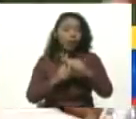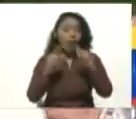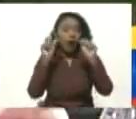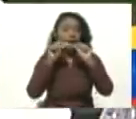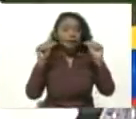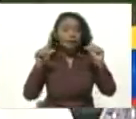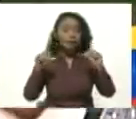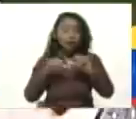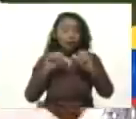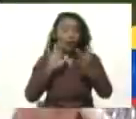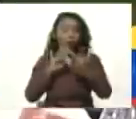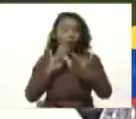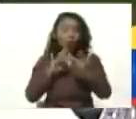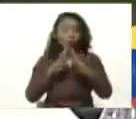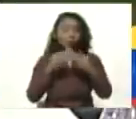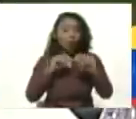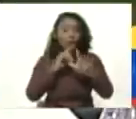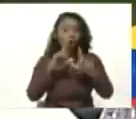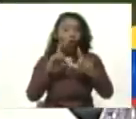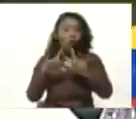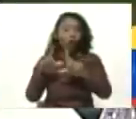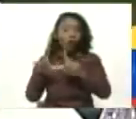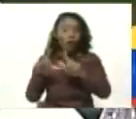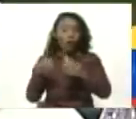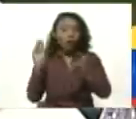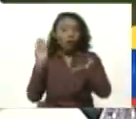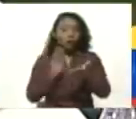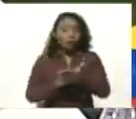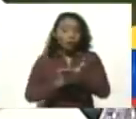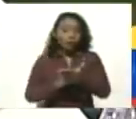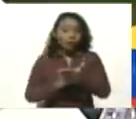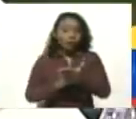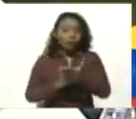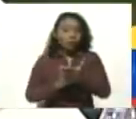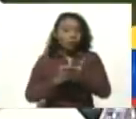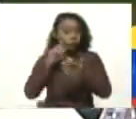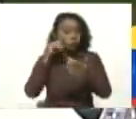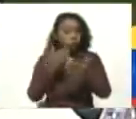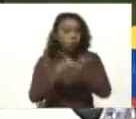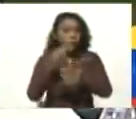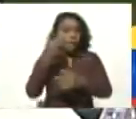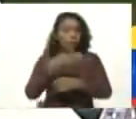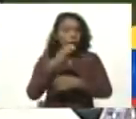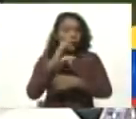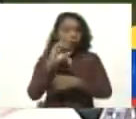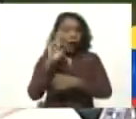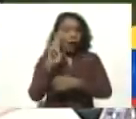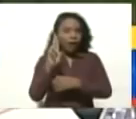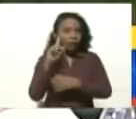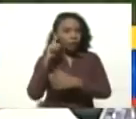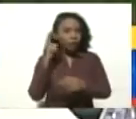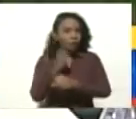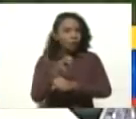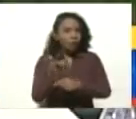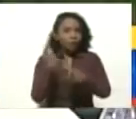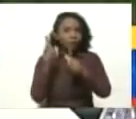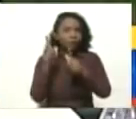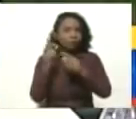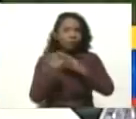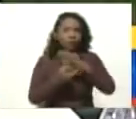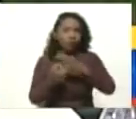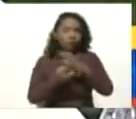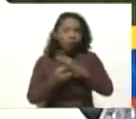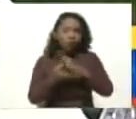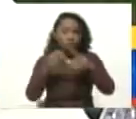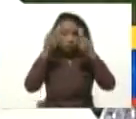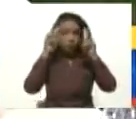está conectado con todos los laboratorios que aplican prueba molecular, PCR, debidamente autorizado por el Instituto de